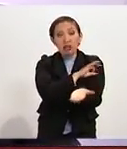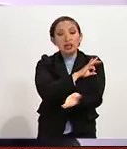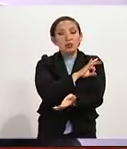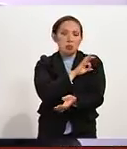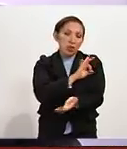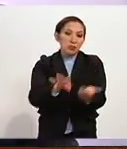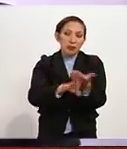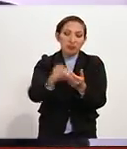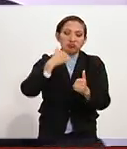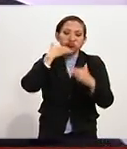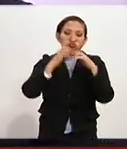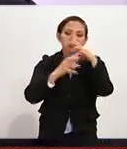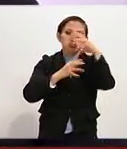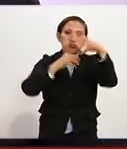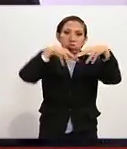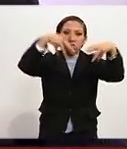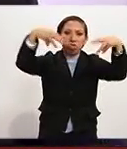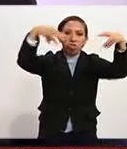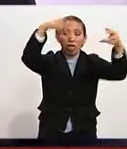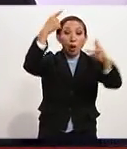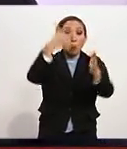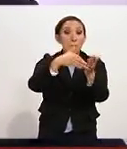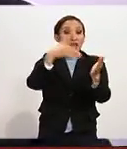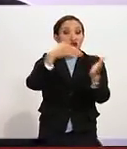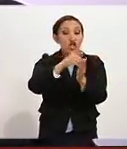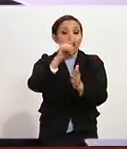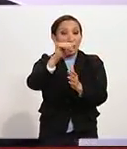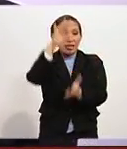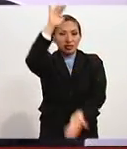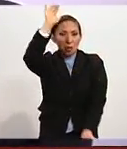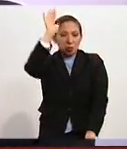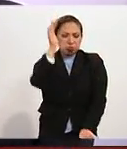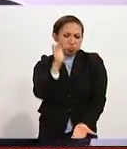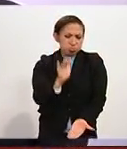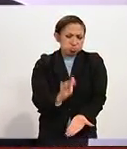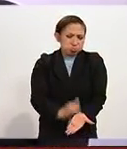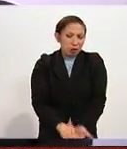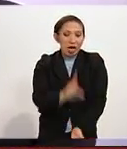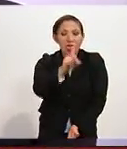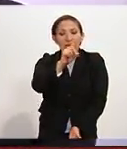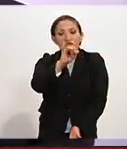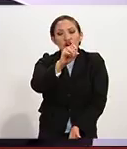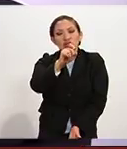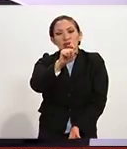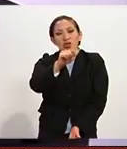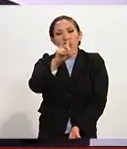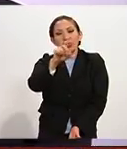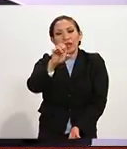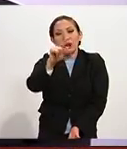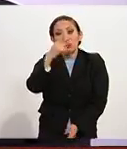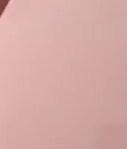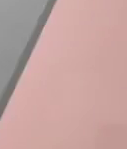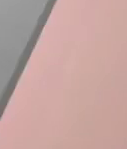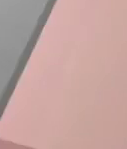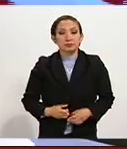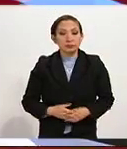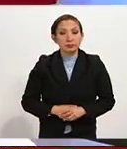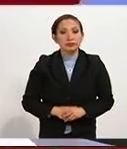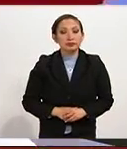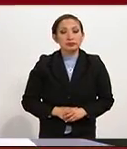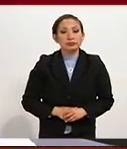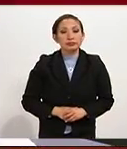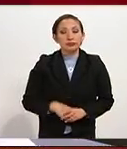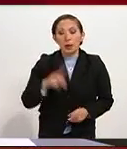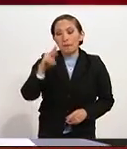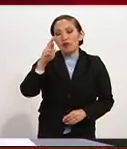evitarían emisiones de contaminantes de más de 1,000,000 de toneladas de dióxido de carbono cada año.